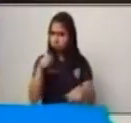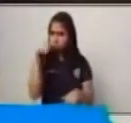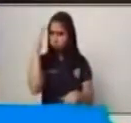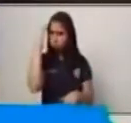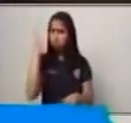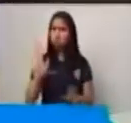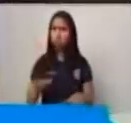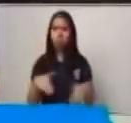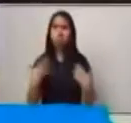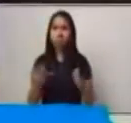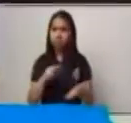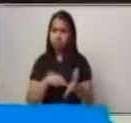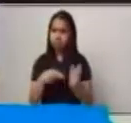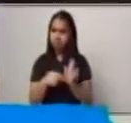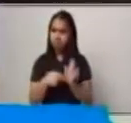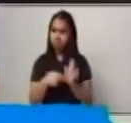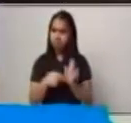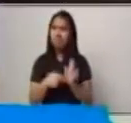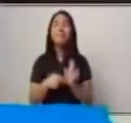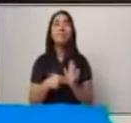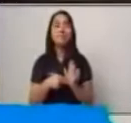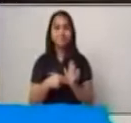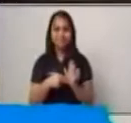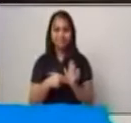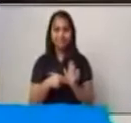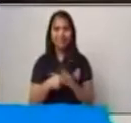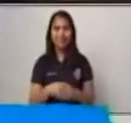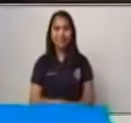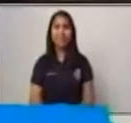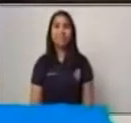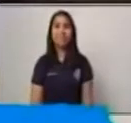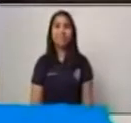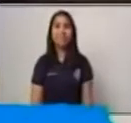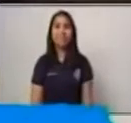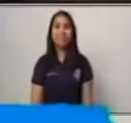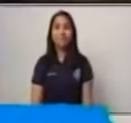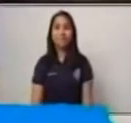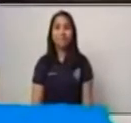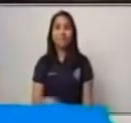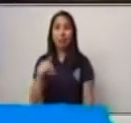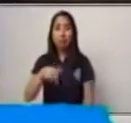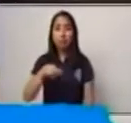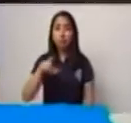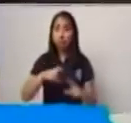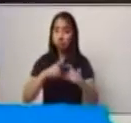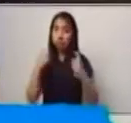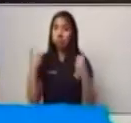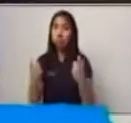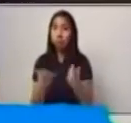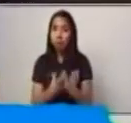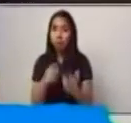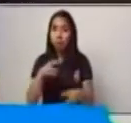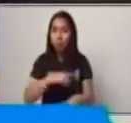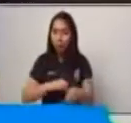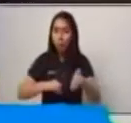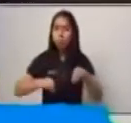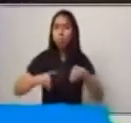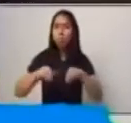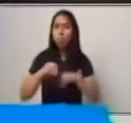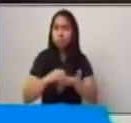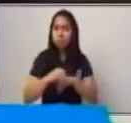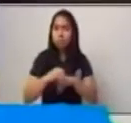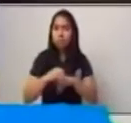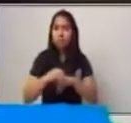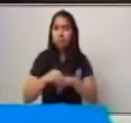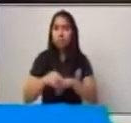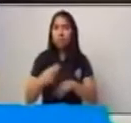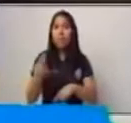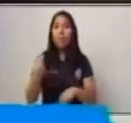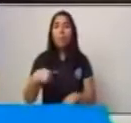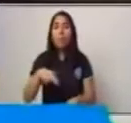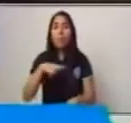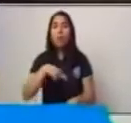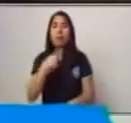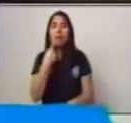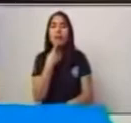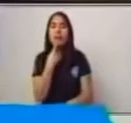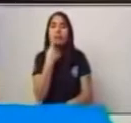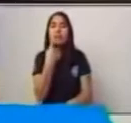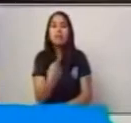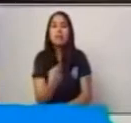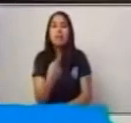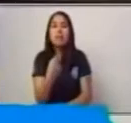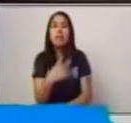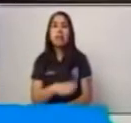Ahora, para fines de esta clase de los modificadores, vamos a darles nuevos nombres al sujeto y al